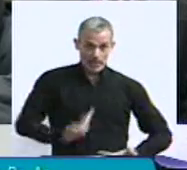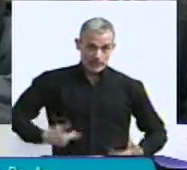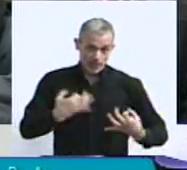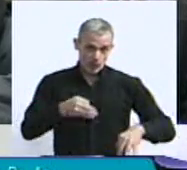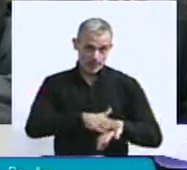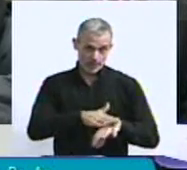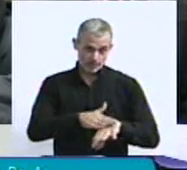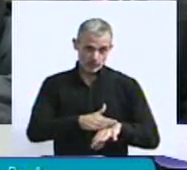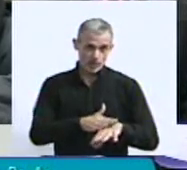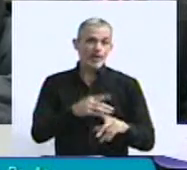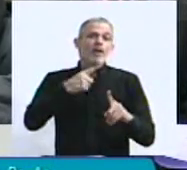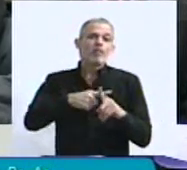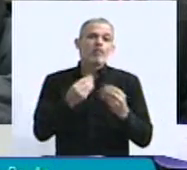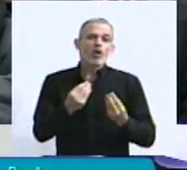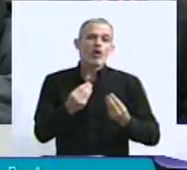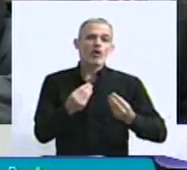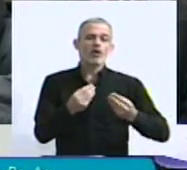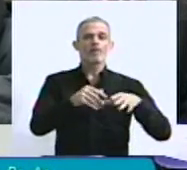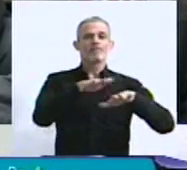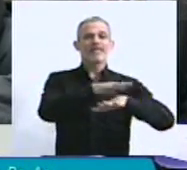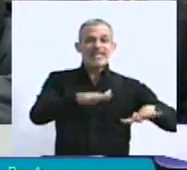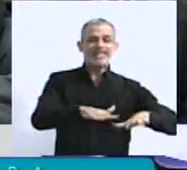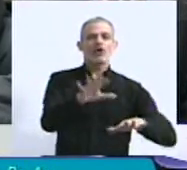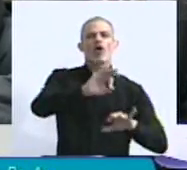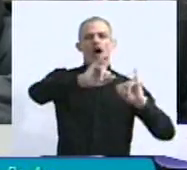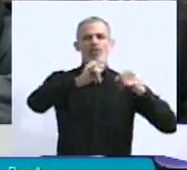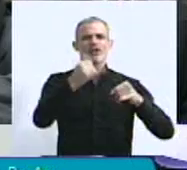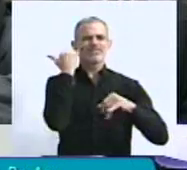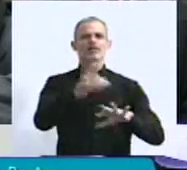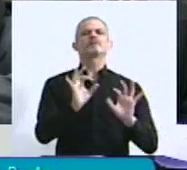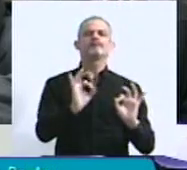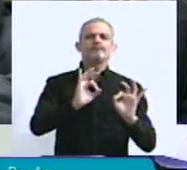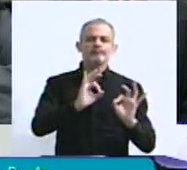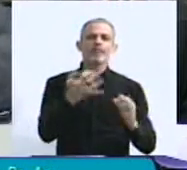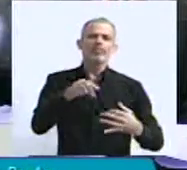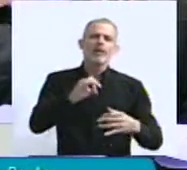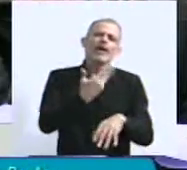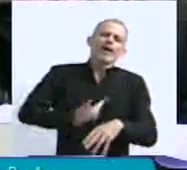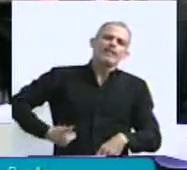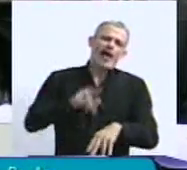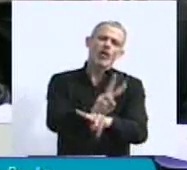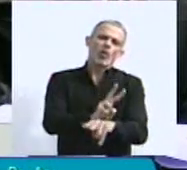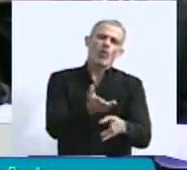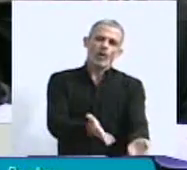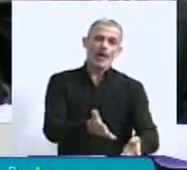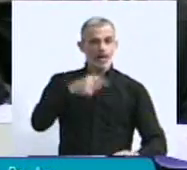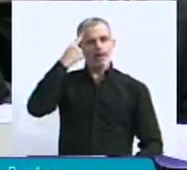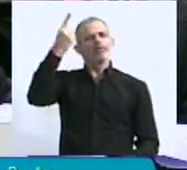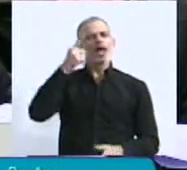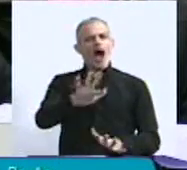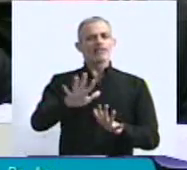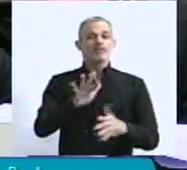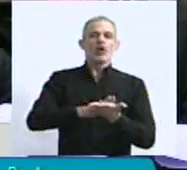solamente por el hecho de ser niño o adolescente y que debe ser protegido. Digo, este concepto